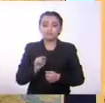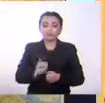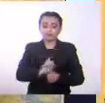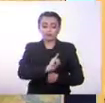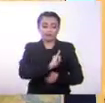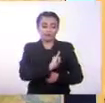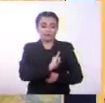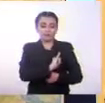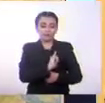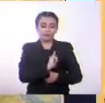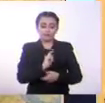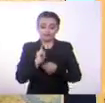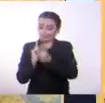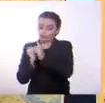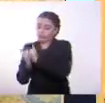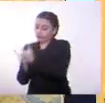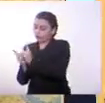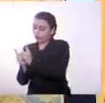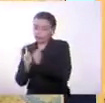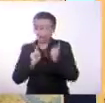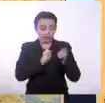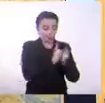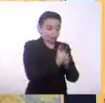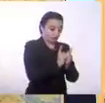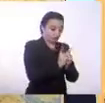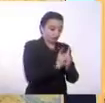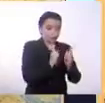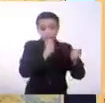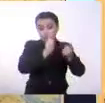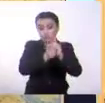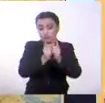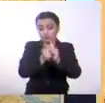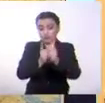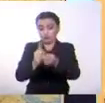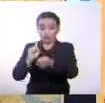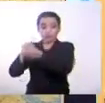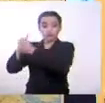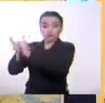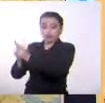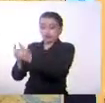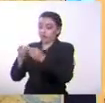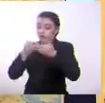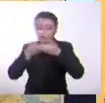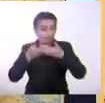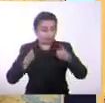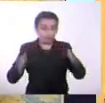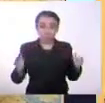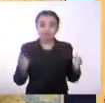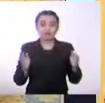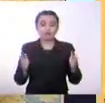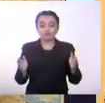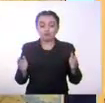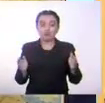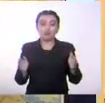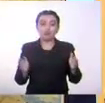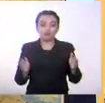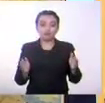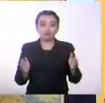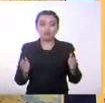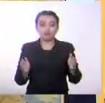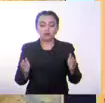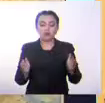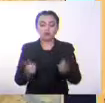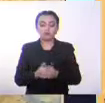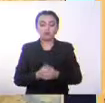nosotros interactuamos sobre las identidades con las cuales nosotros llegamos a